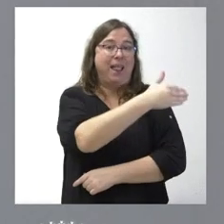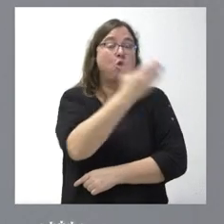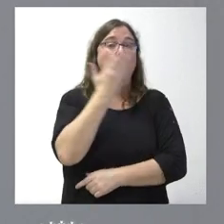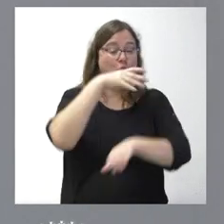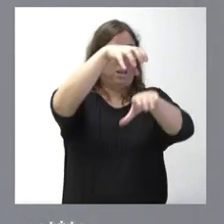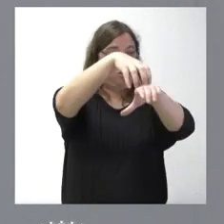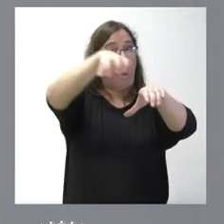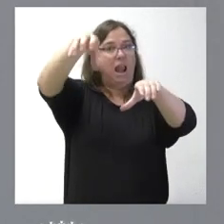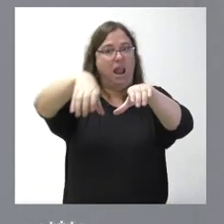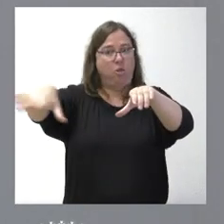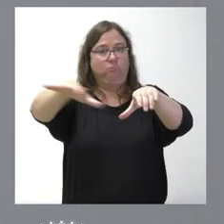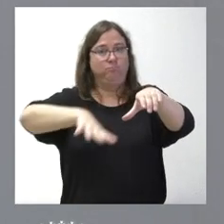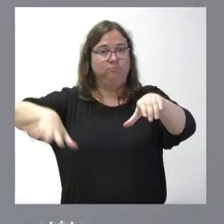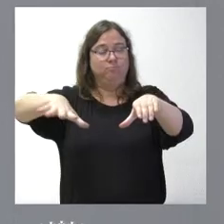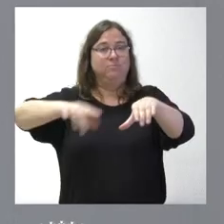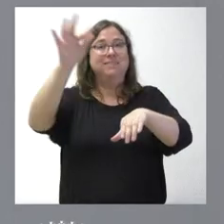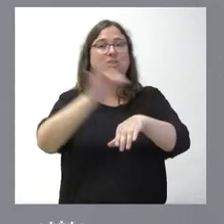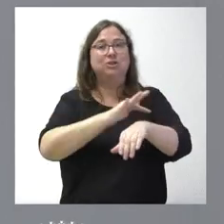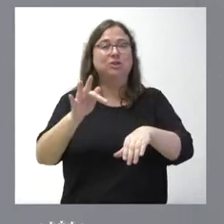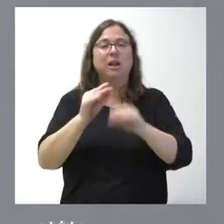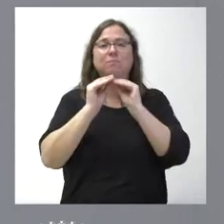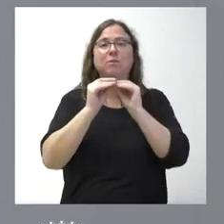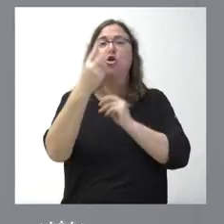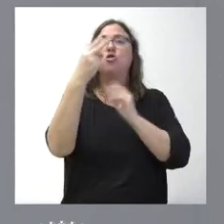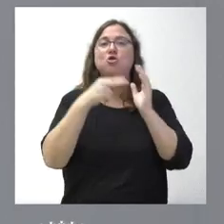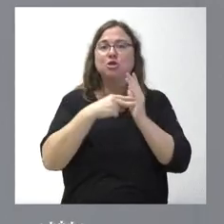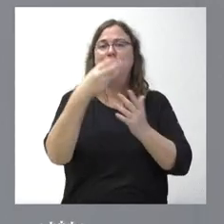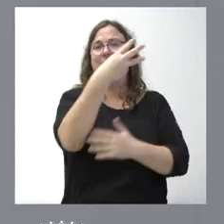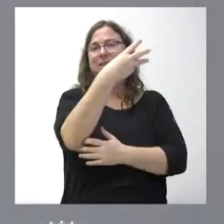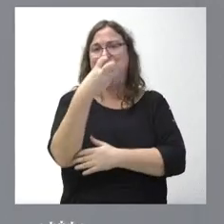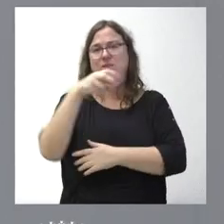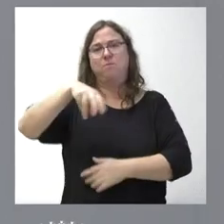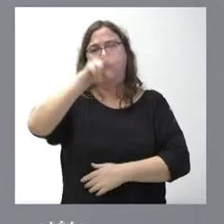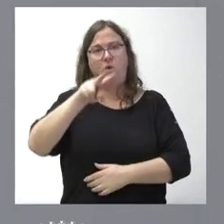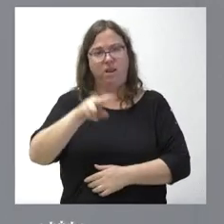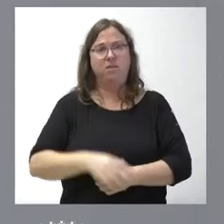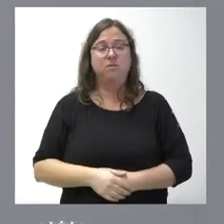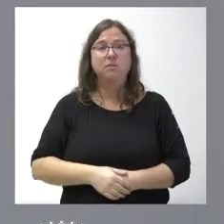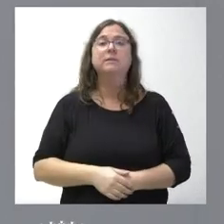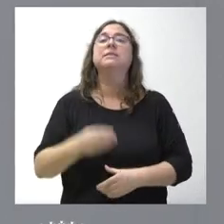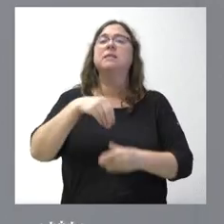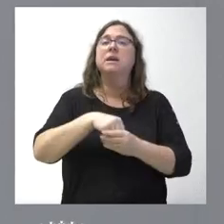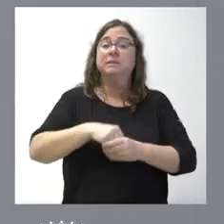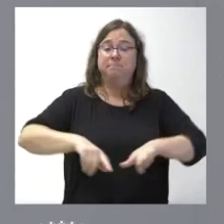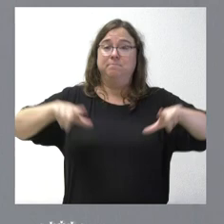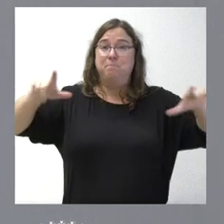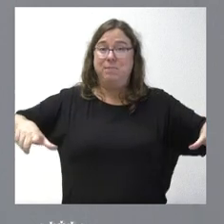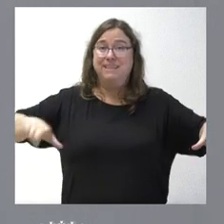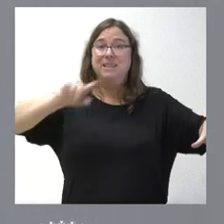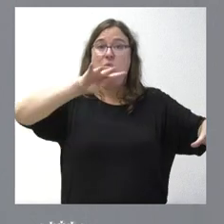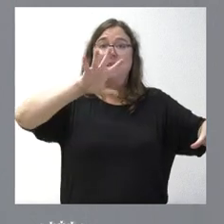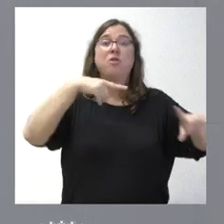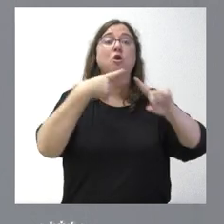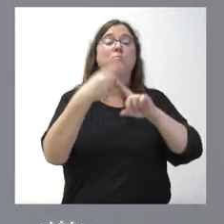Miguel de lives y tendrá una superficie total construida de 2300 m cu y contará con una pista de 45 por 30